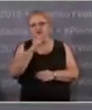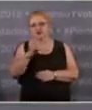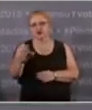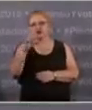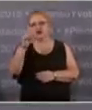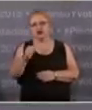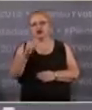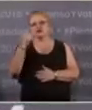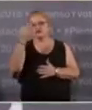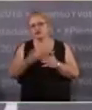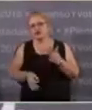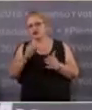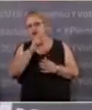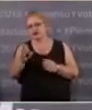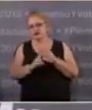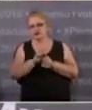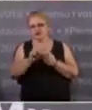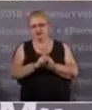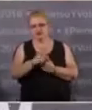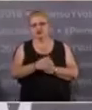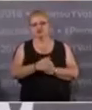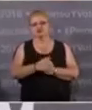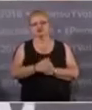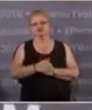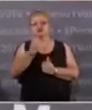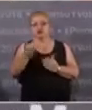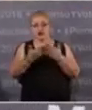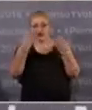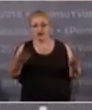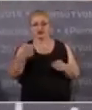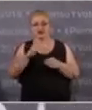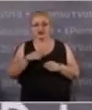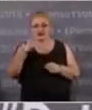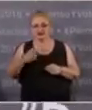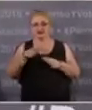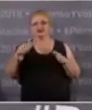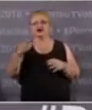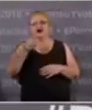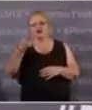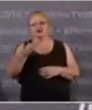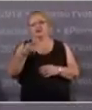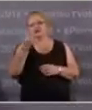la ausencia de conflictos. Y ahora en estas campañas se ha hablado mucho de paz, pero con